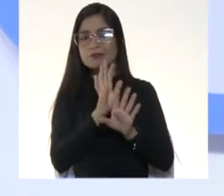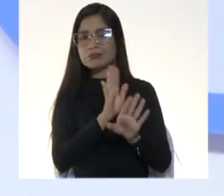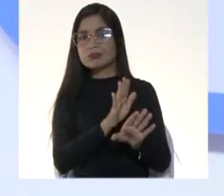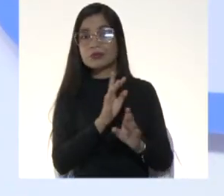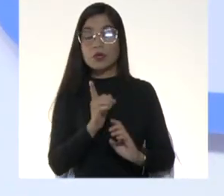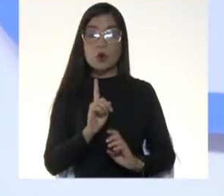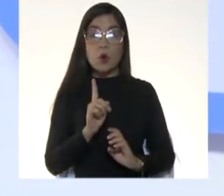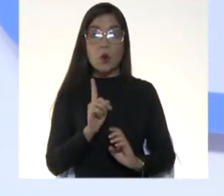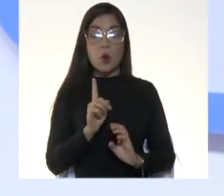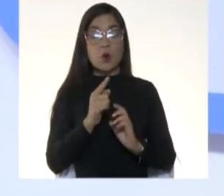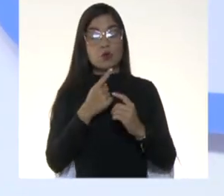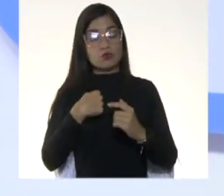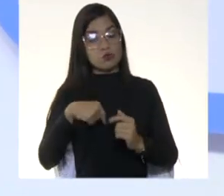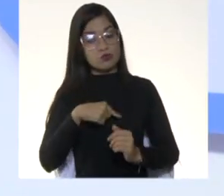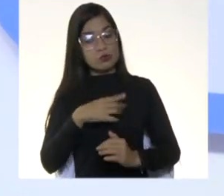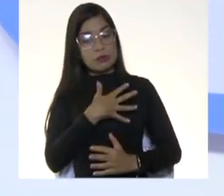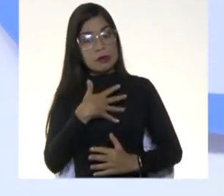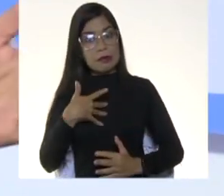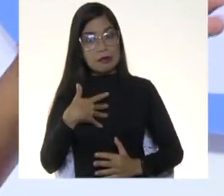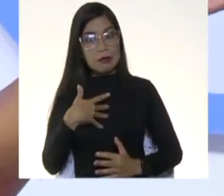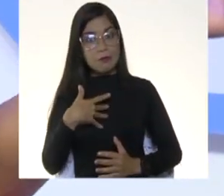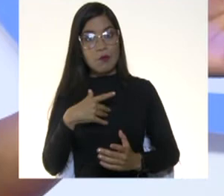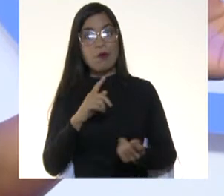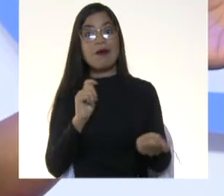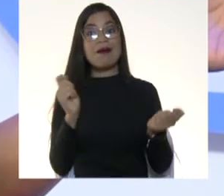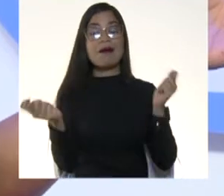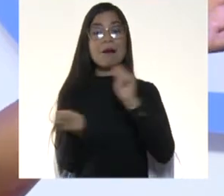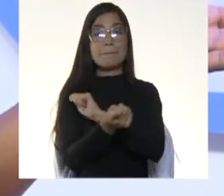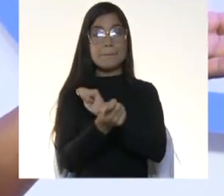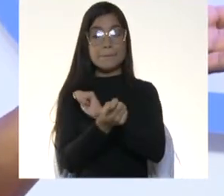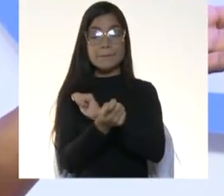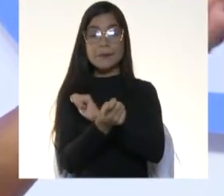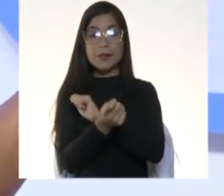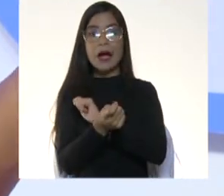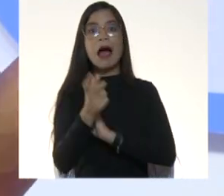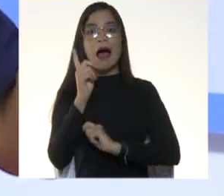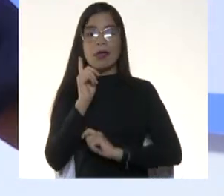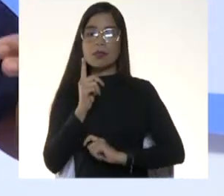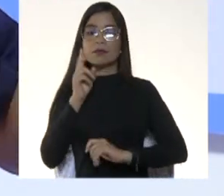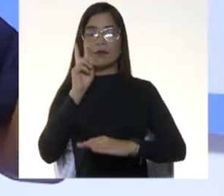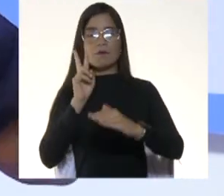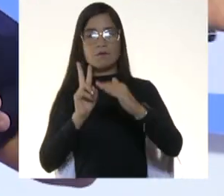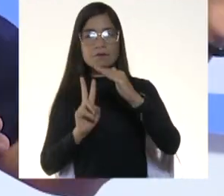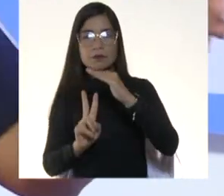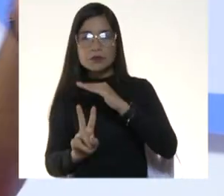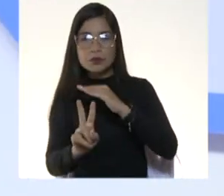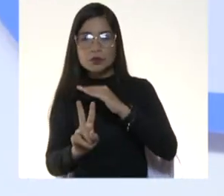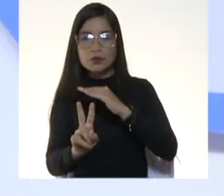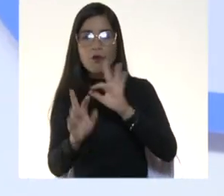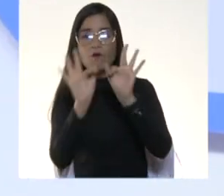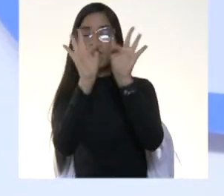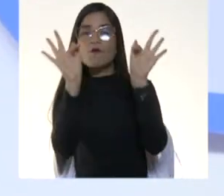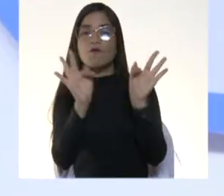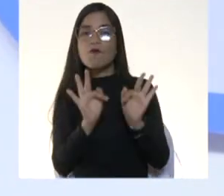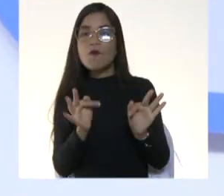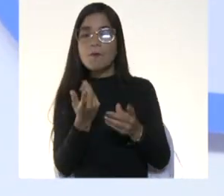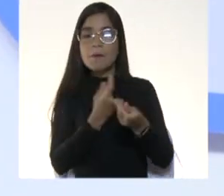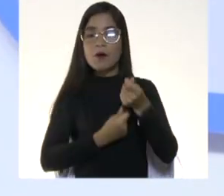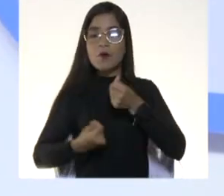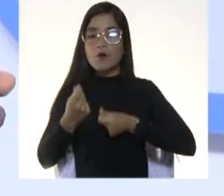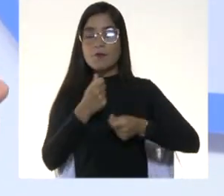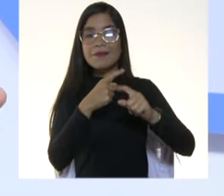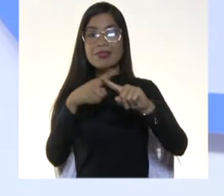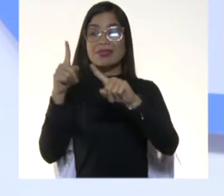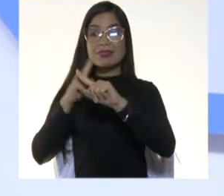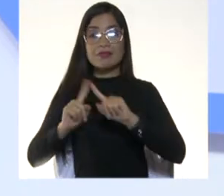queremos alternar el modelo capitalista, tenemos que empezar a darle la visión de modelos económicos alternos. No podemos